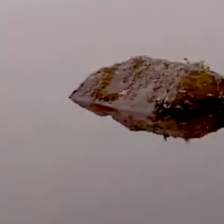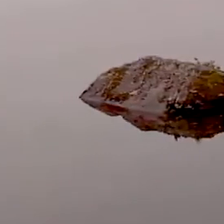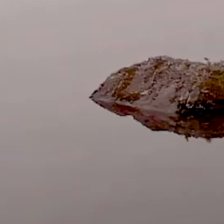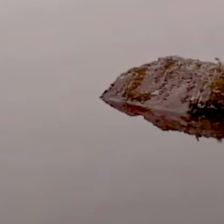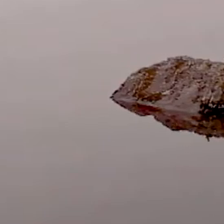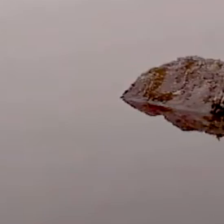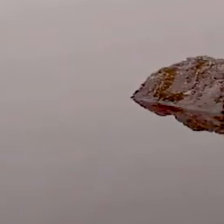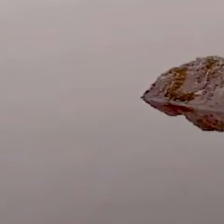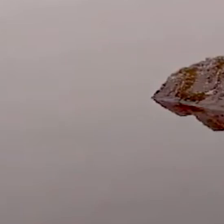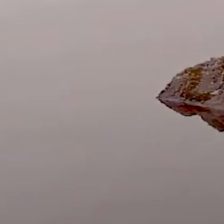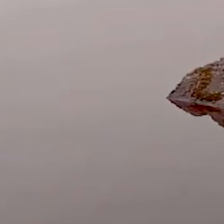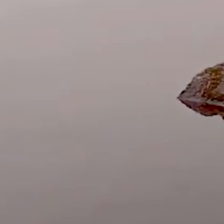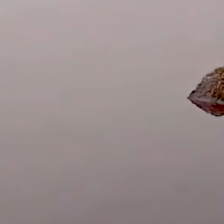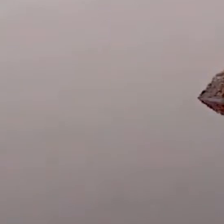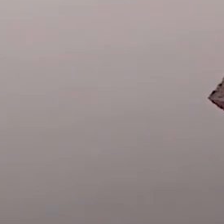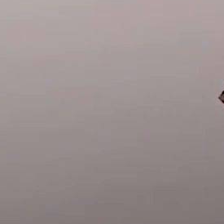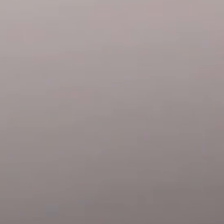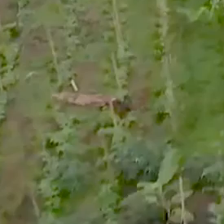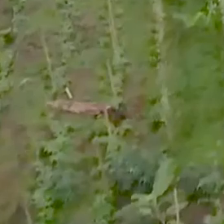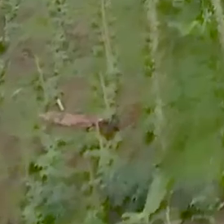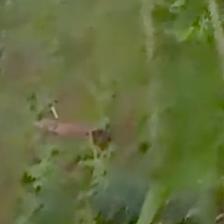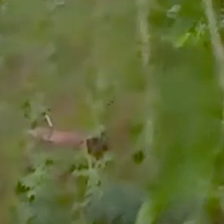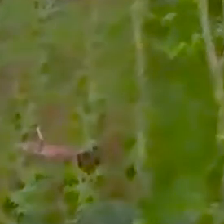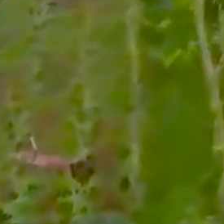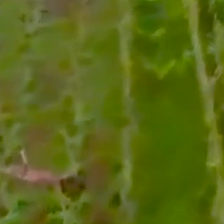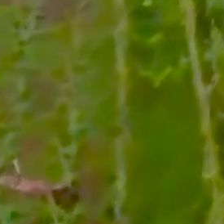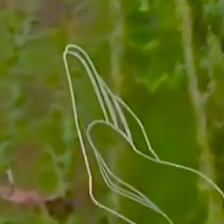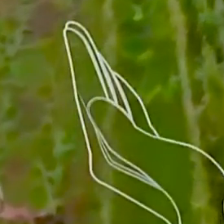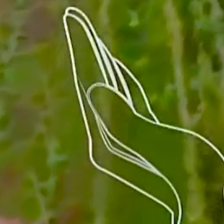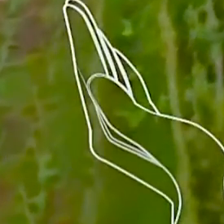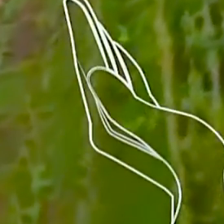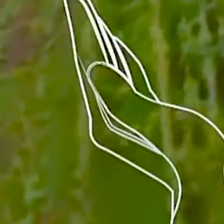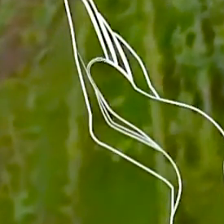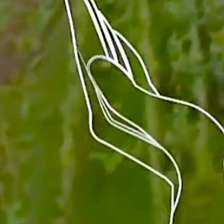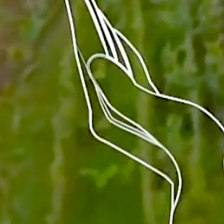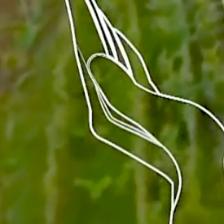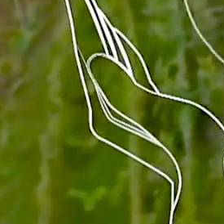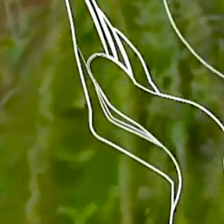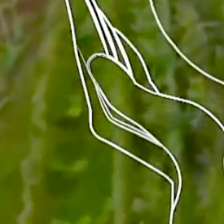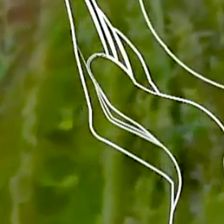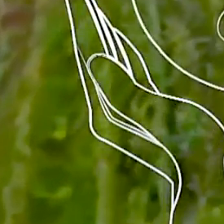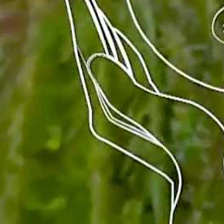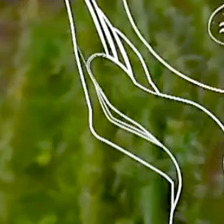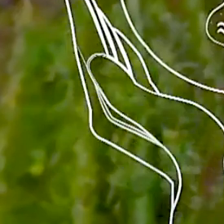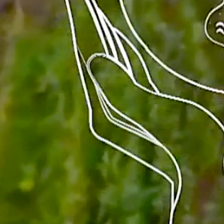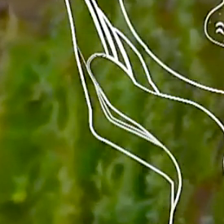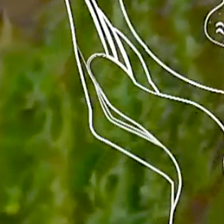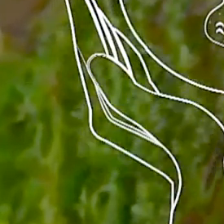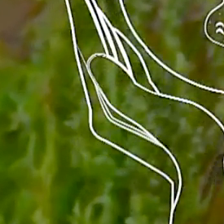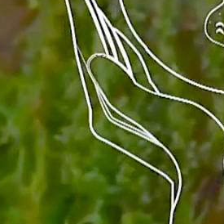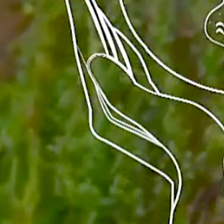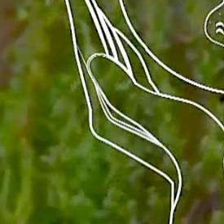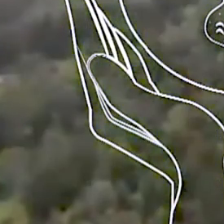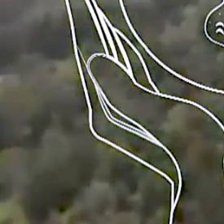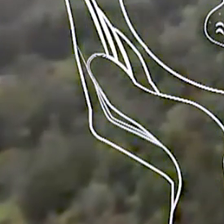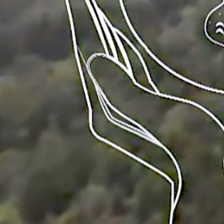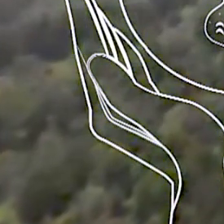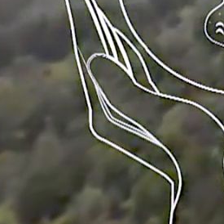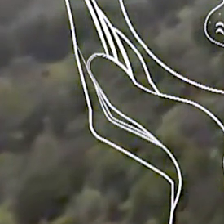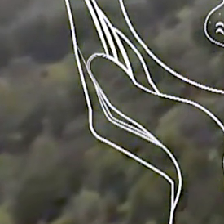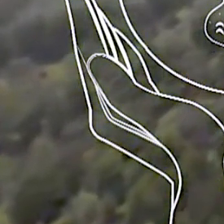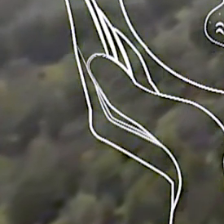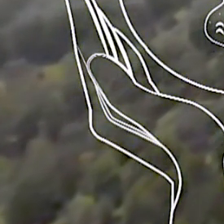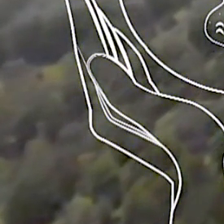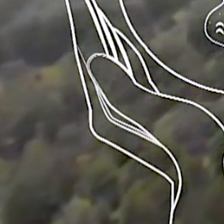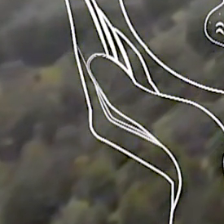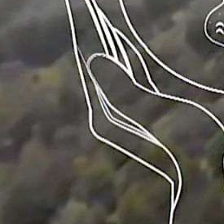servidores públicos en esta materia. Se expidió el memorando 017 para hacer un llamado a las autoridades territoriales